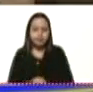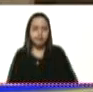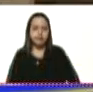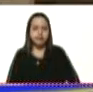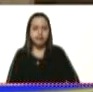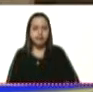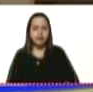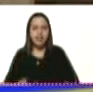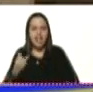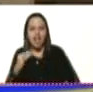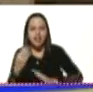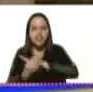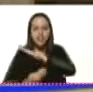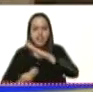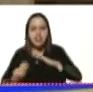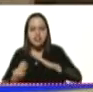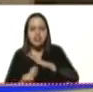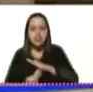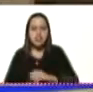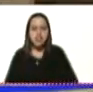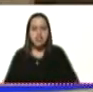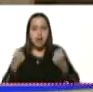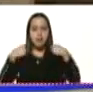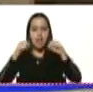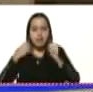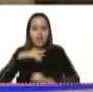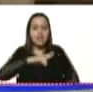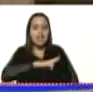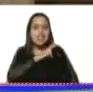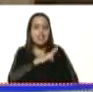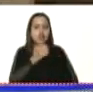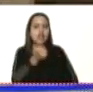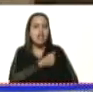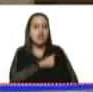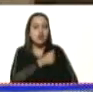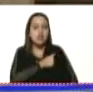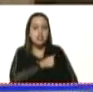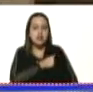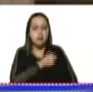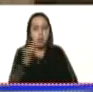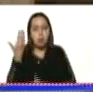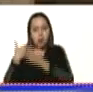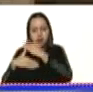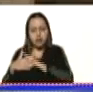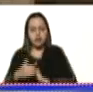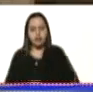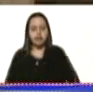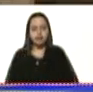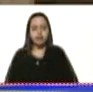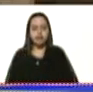que tuviera su base en la práctica religiosa del catolicismo.